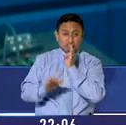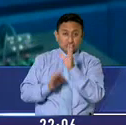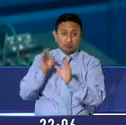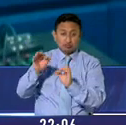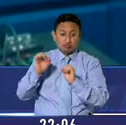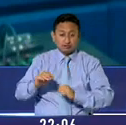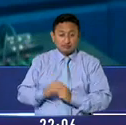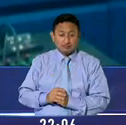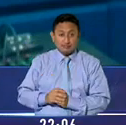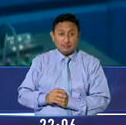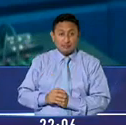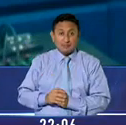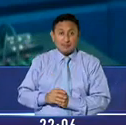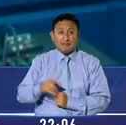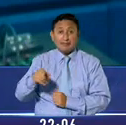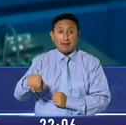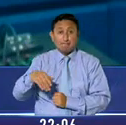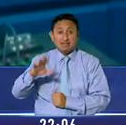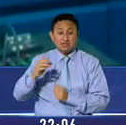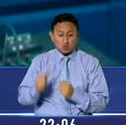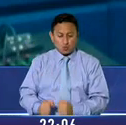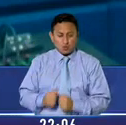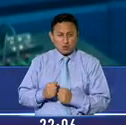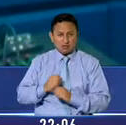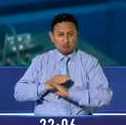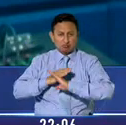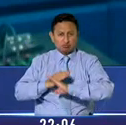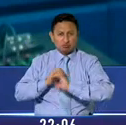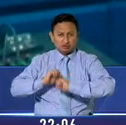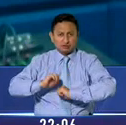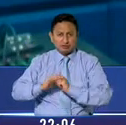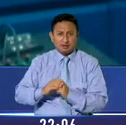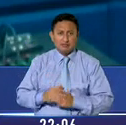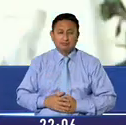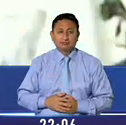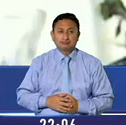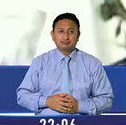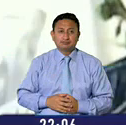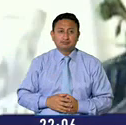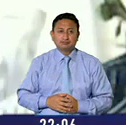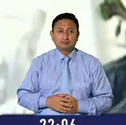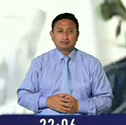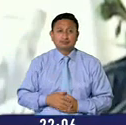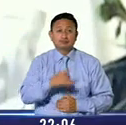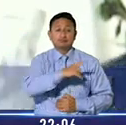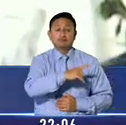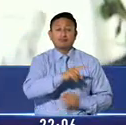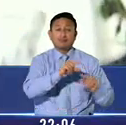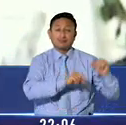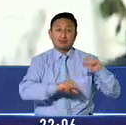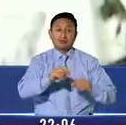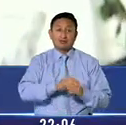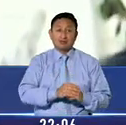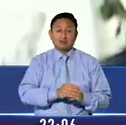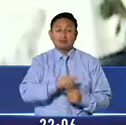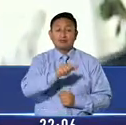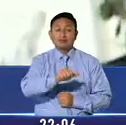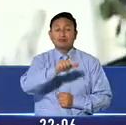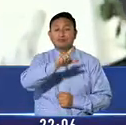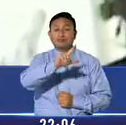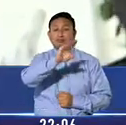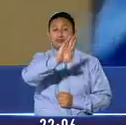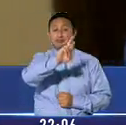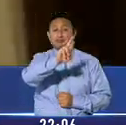ataques contra ellos. Mientras tanto, el epidemiólogo Alberto Narváez dice que si en Sudáfrica ocurre este panorama, es por los bajos niveles